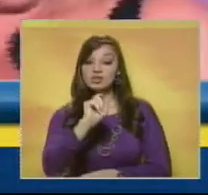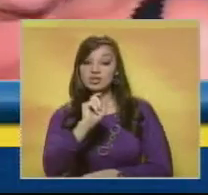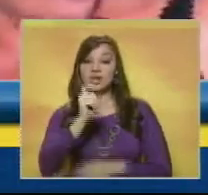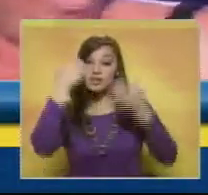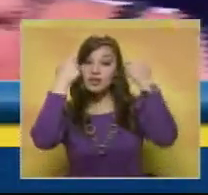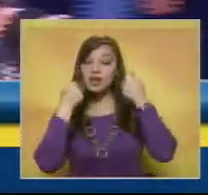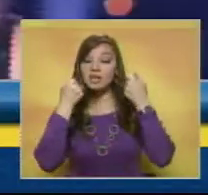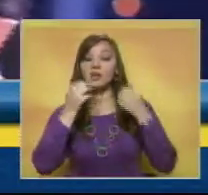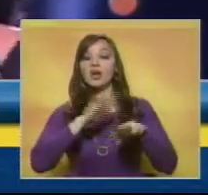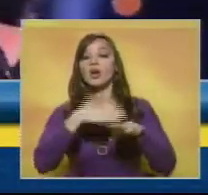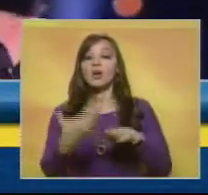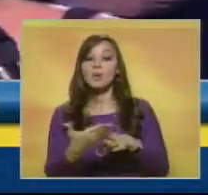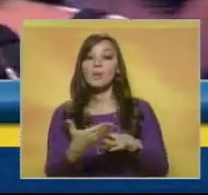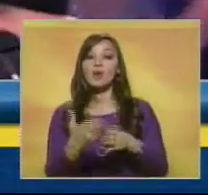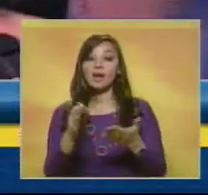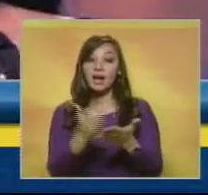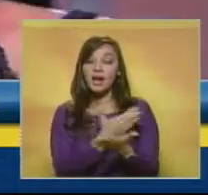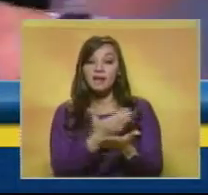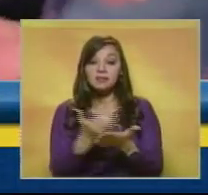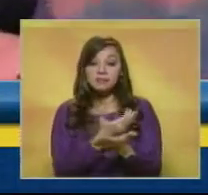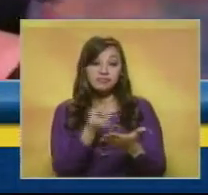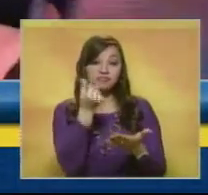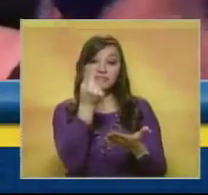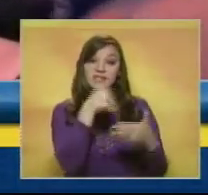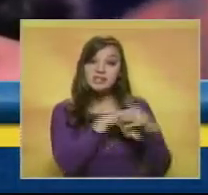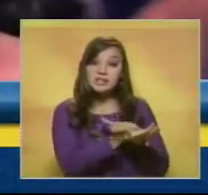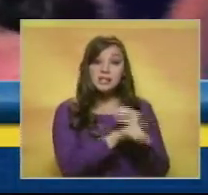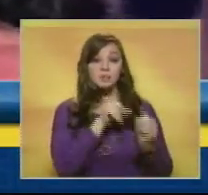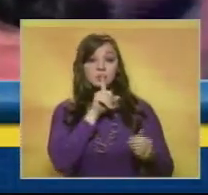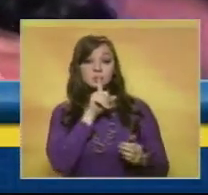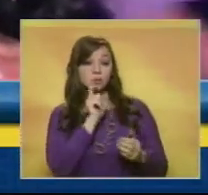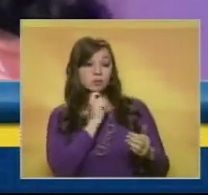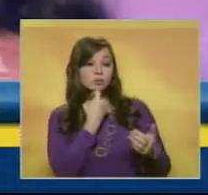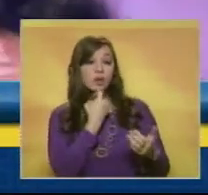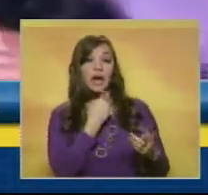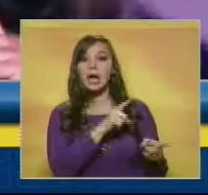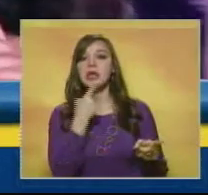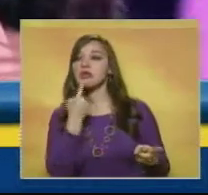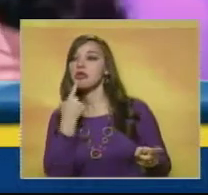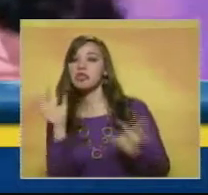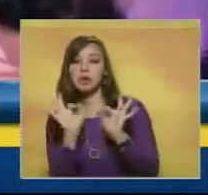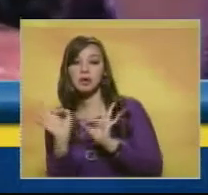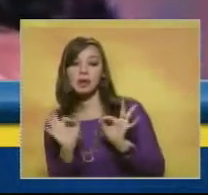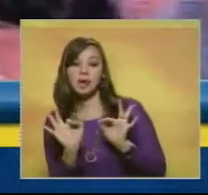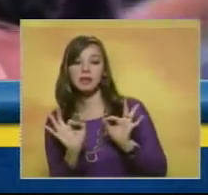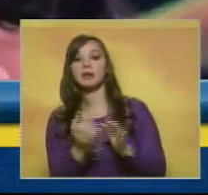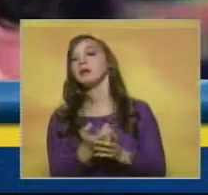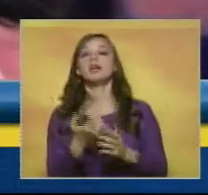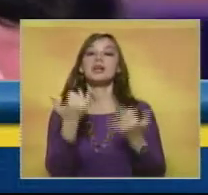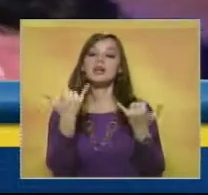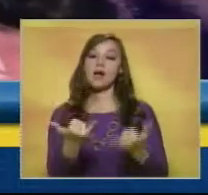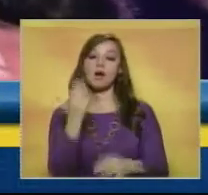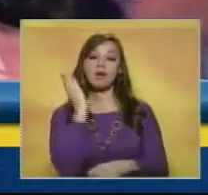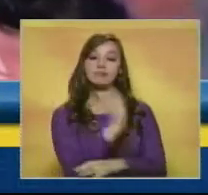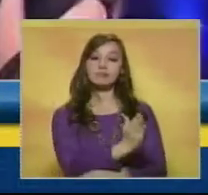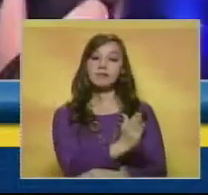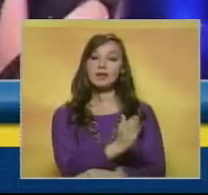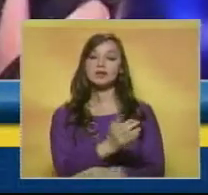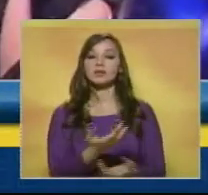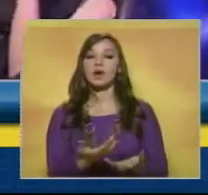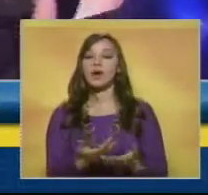por delito de blanqueo de capitales. Fuentes judiciales aseguraron que aunque el pago previo de la multa no es un requisito